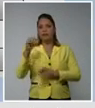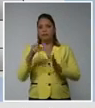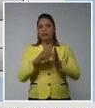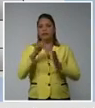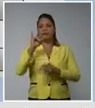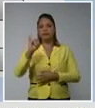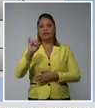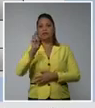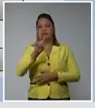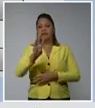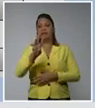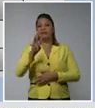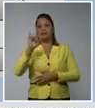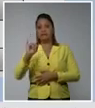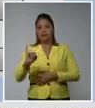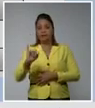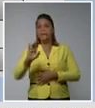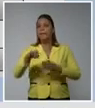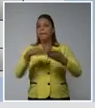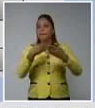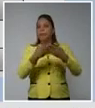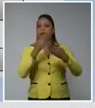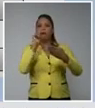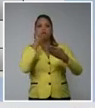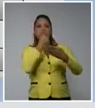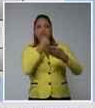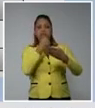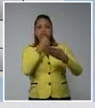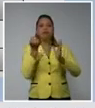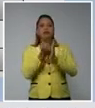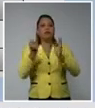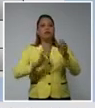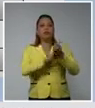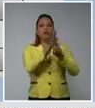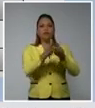2.690.636 muestras para el diagnóstico de COVID-19,